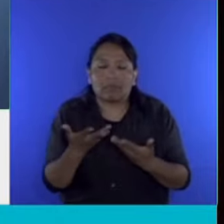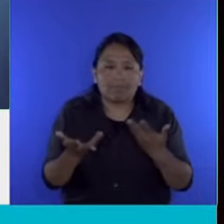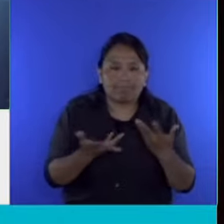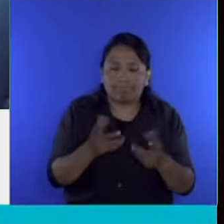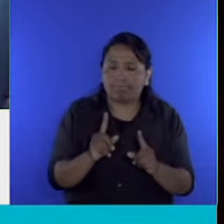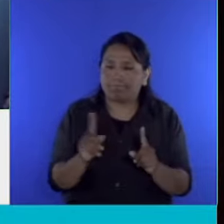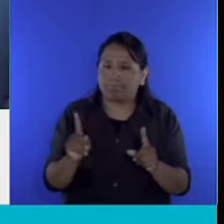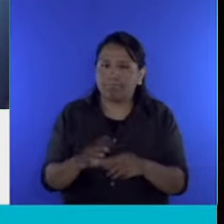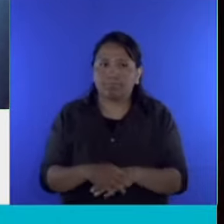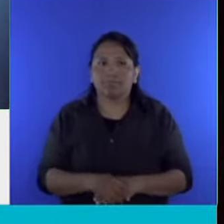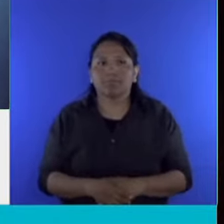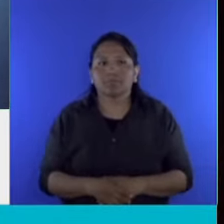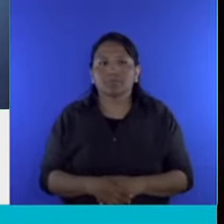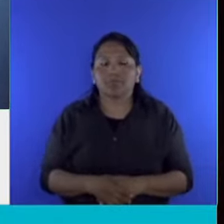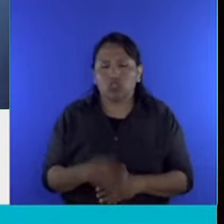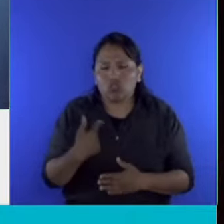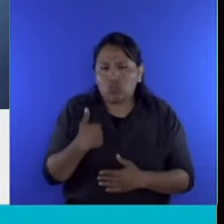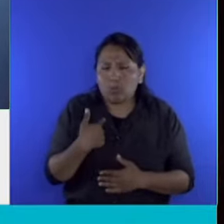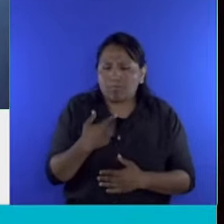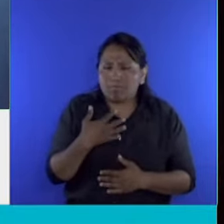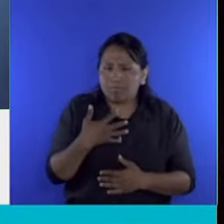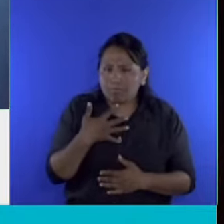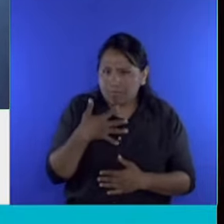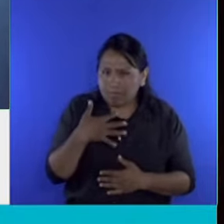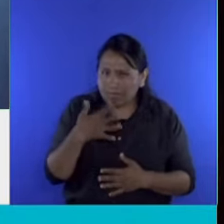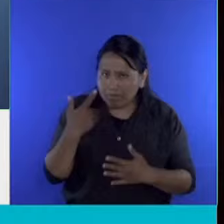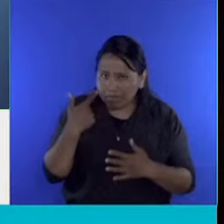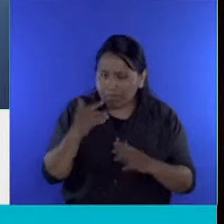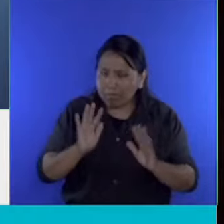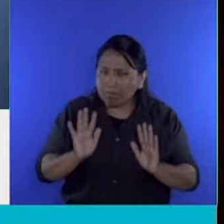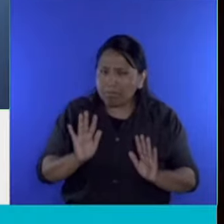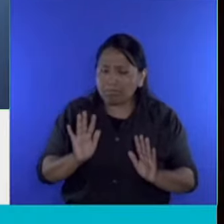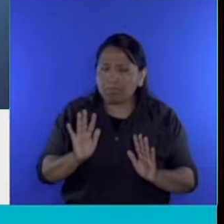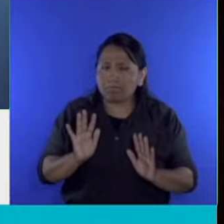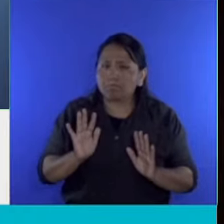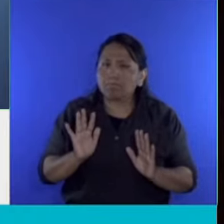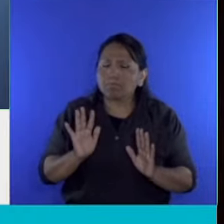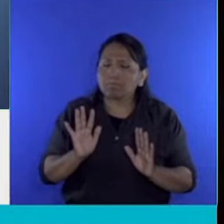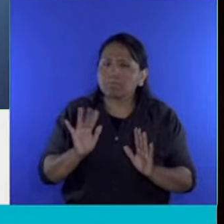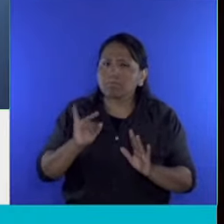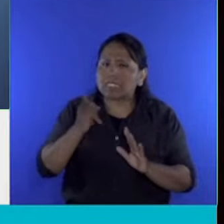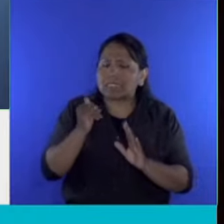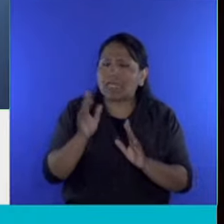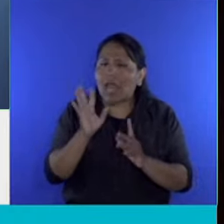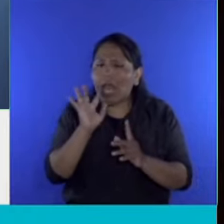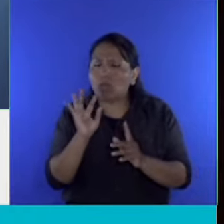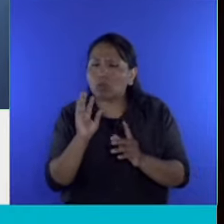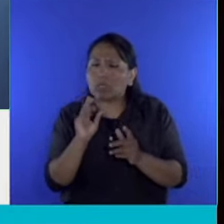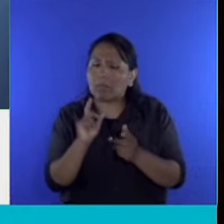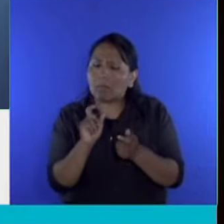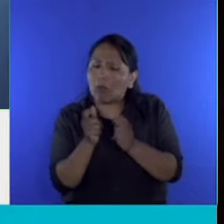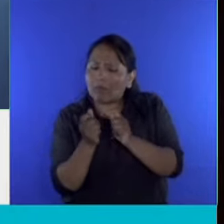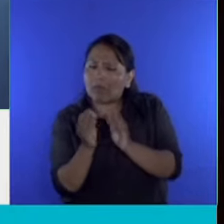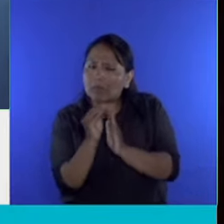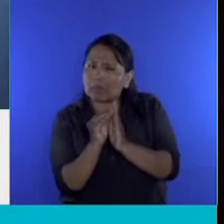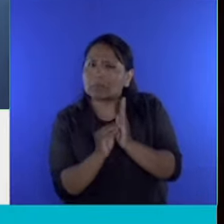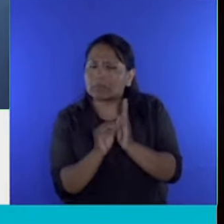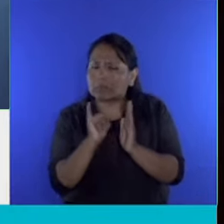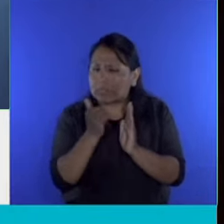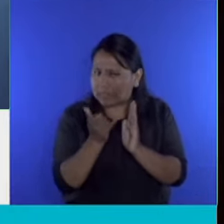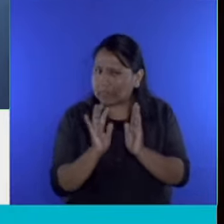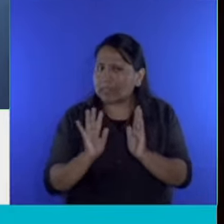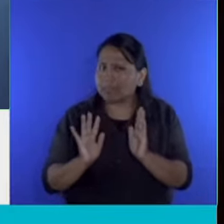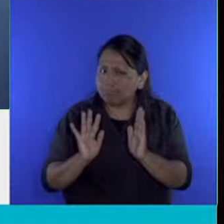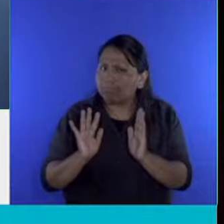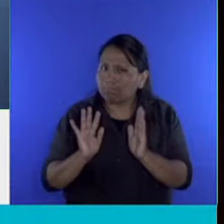abiertos Aunque debo reconocer que eh finalmente se incorporaron algunas modificaciones muchas de